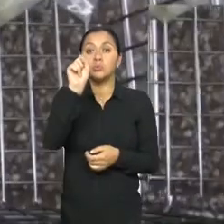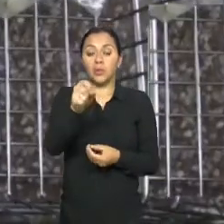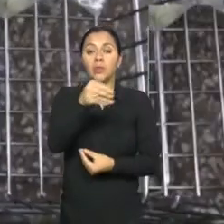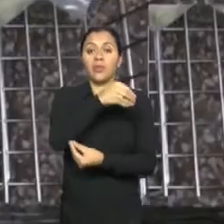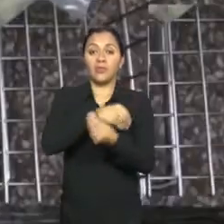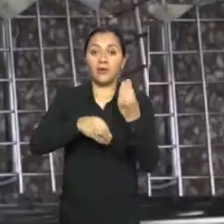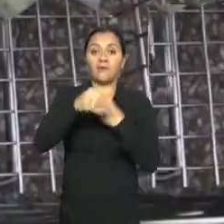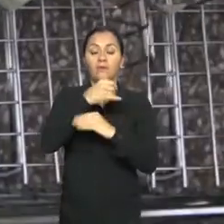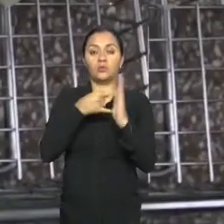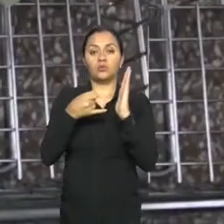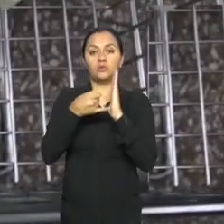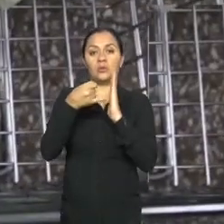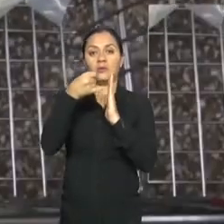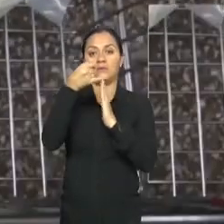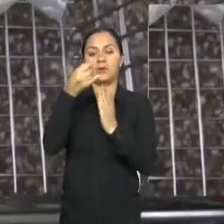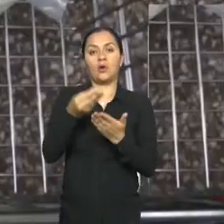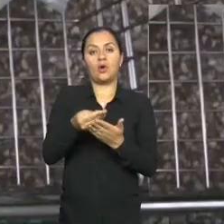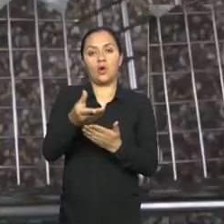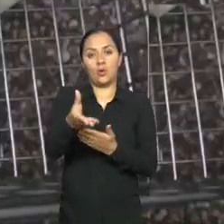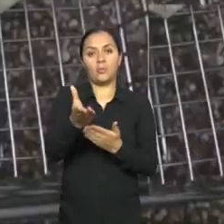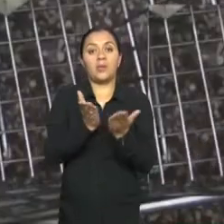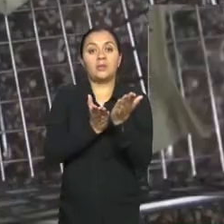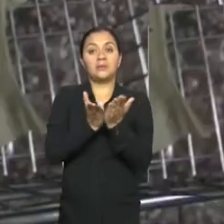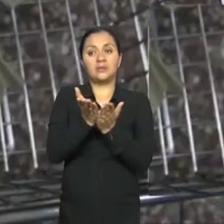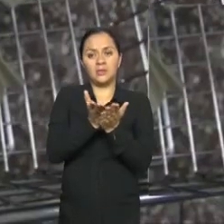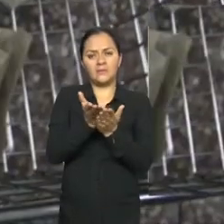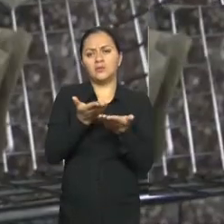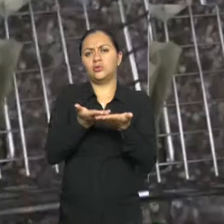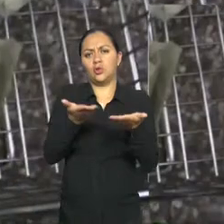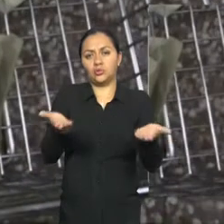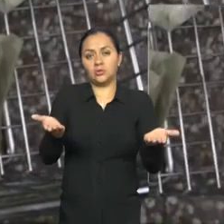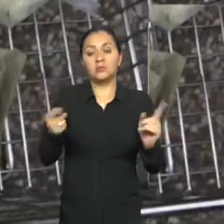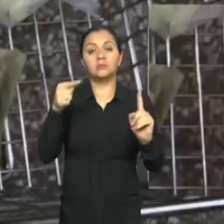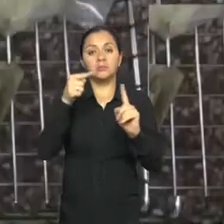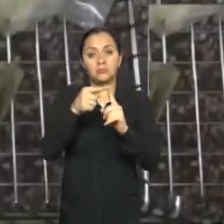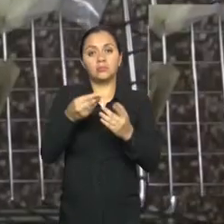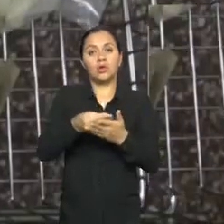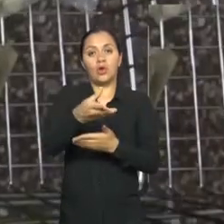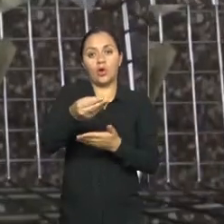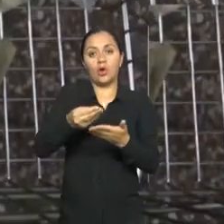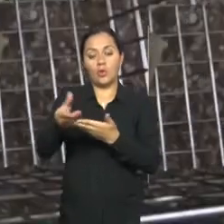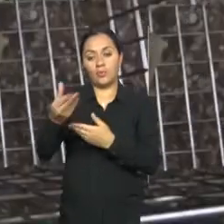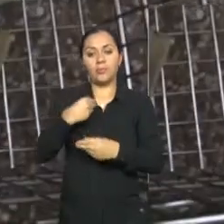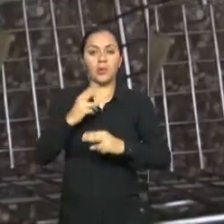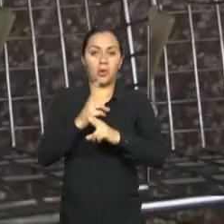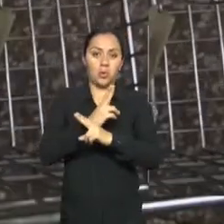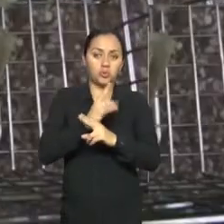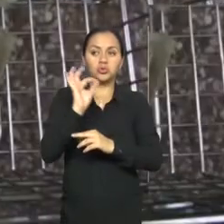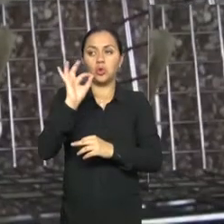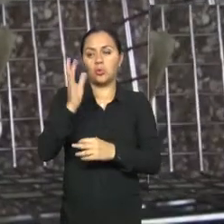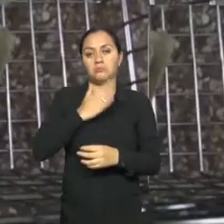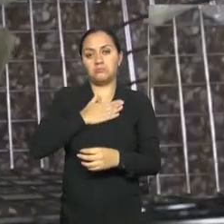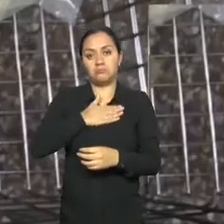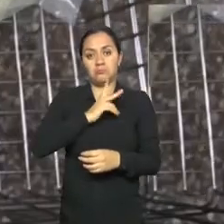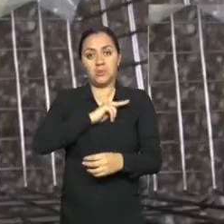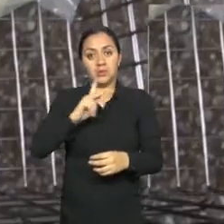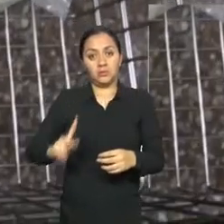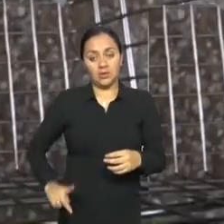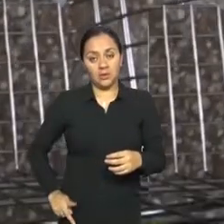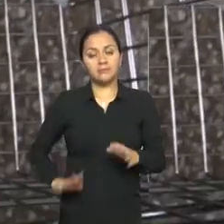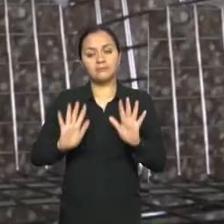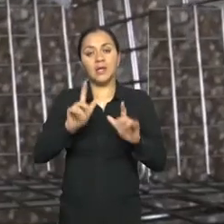IVA pagado en la compra de bienes o servicios de primera necesidad, adquiridos para su uso y consumo personal, las personas